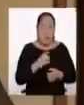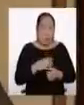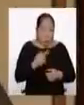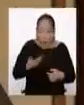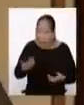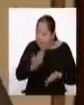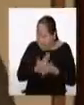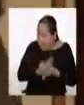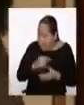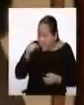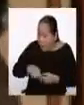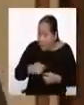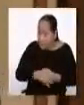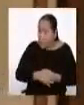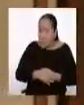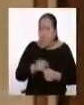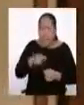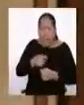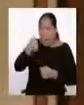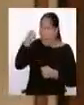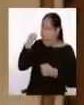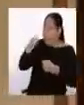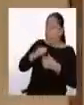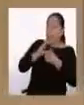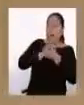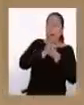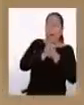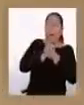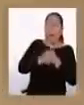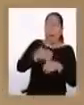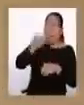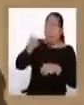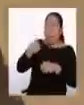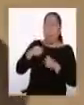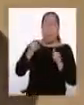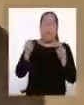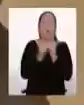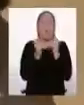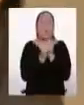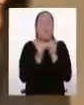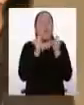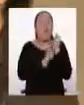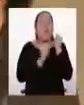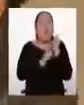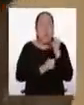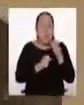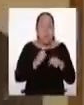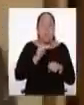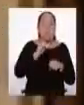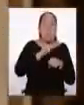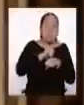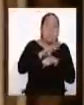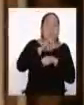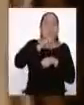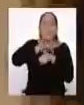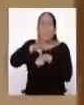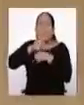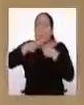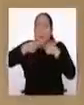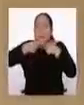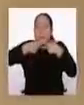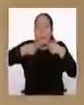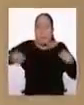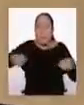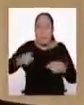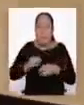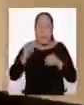oye, prueba esto que es alucinante, a mi pata de carpeta atrás, y así junto con mi hermano también empezamos a contagiar a los amigos del colegio, y es así como formamos